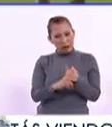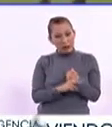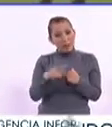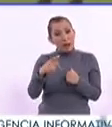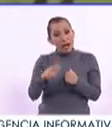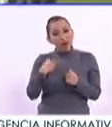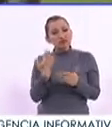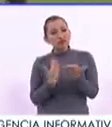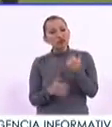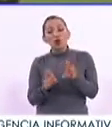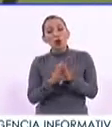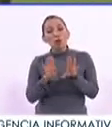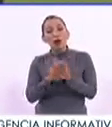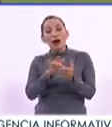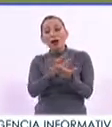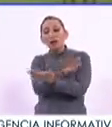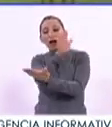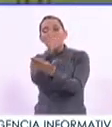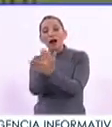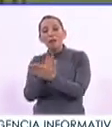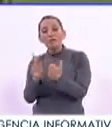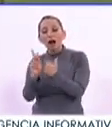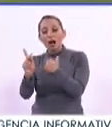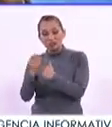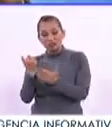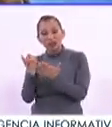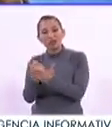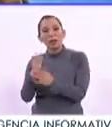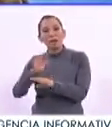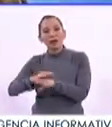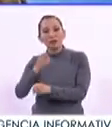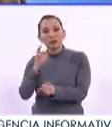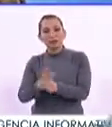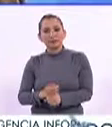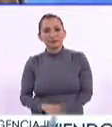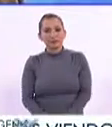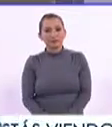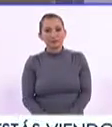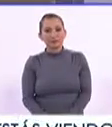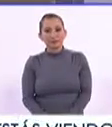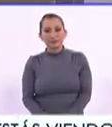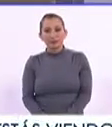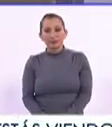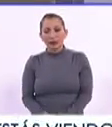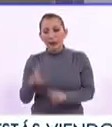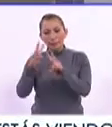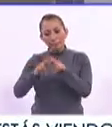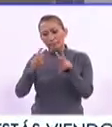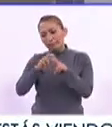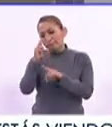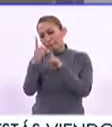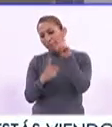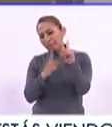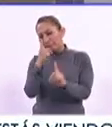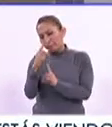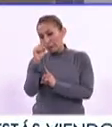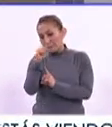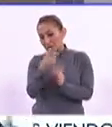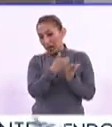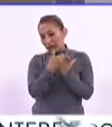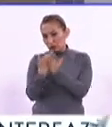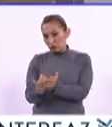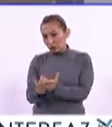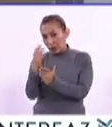pero que lograron sobresalir gracias a que llegaron a una nación que les brindó mayores oportunidades. El análisis del deporte como